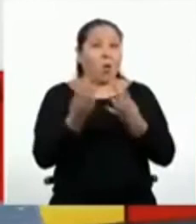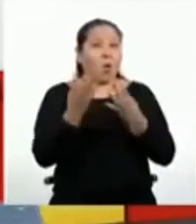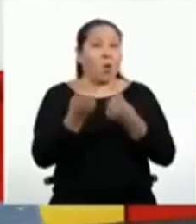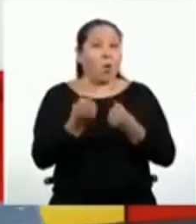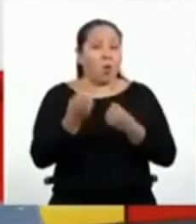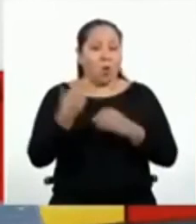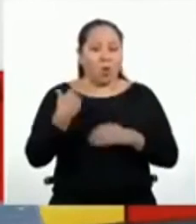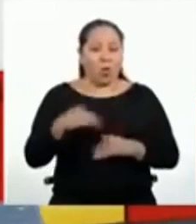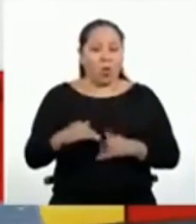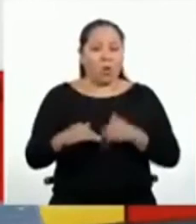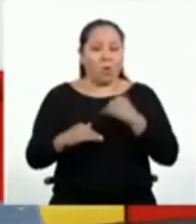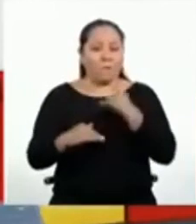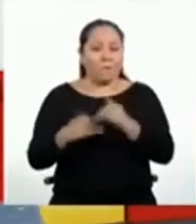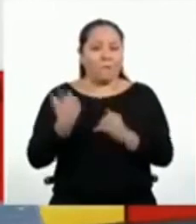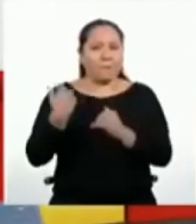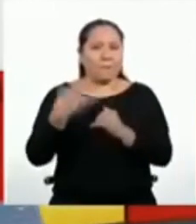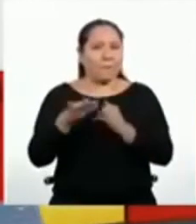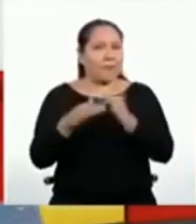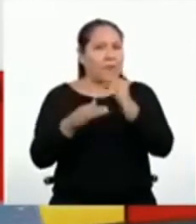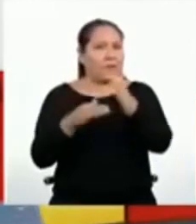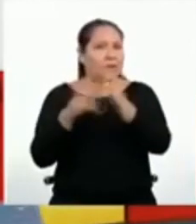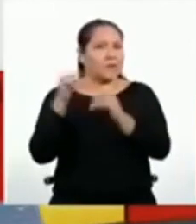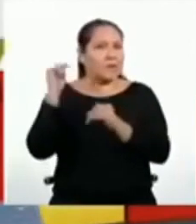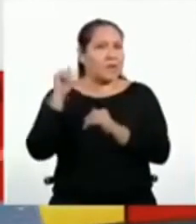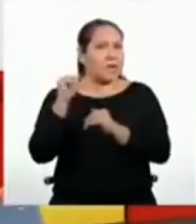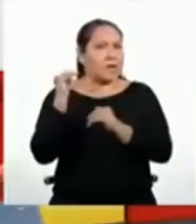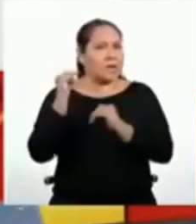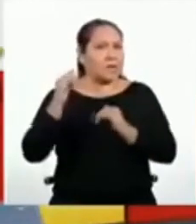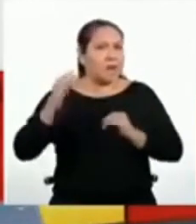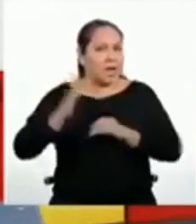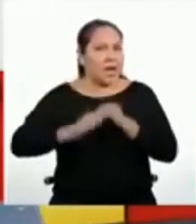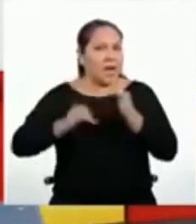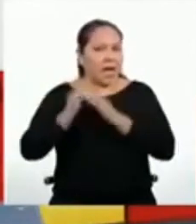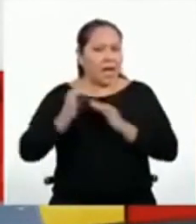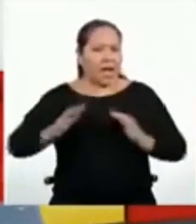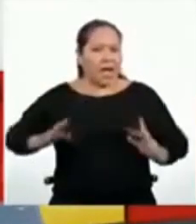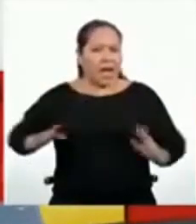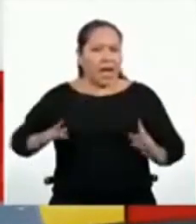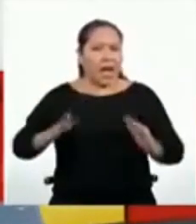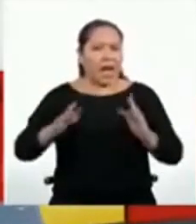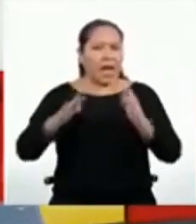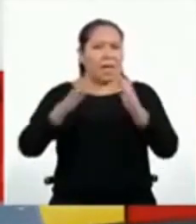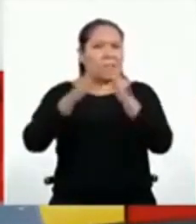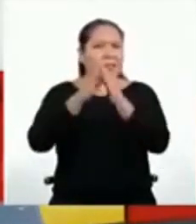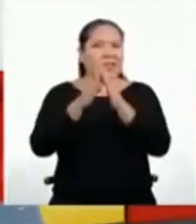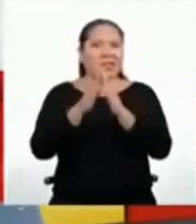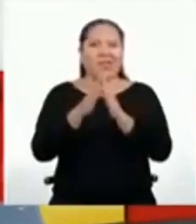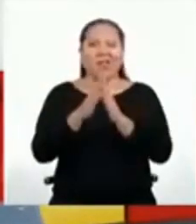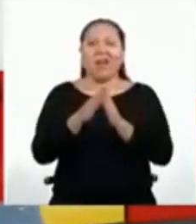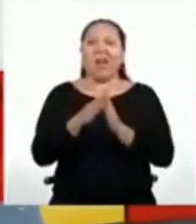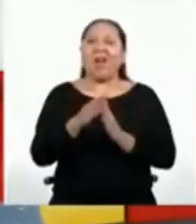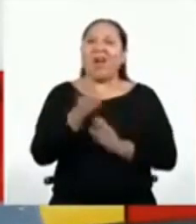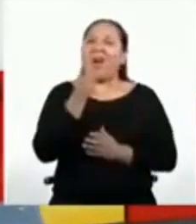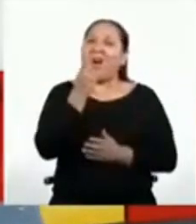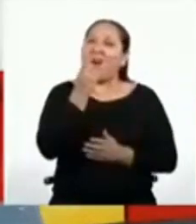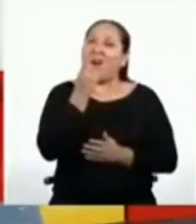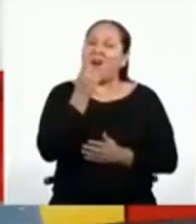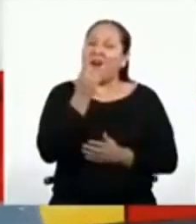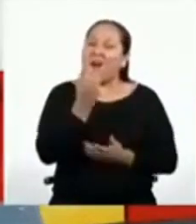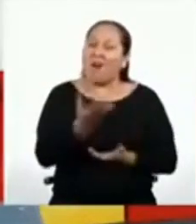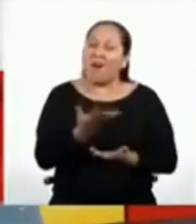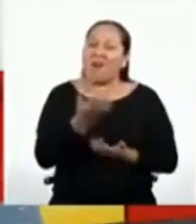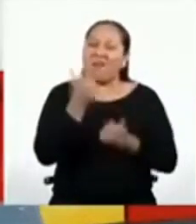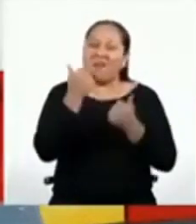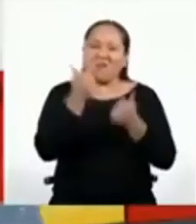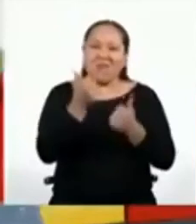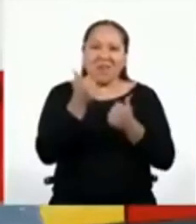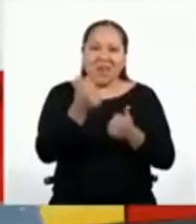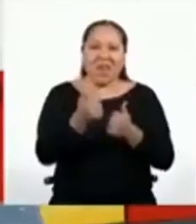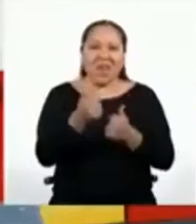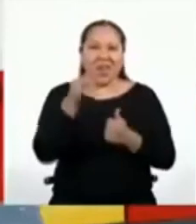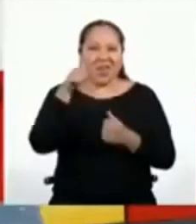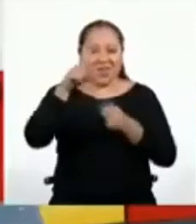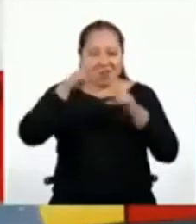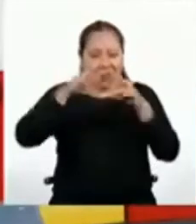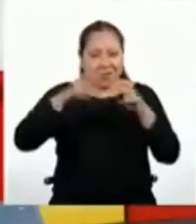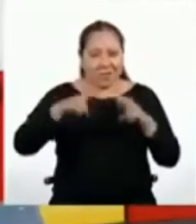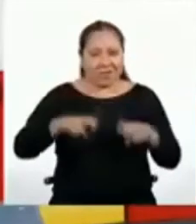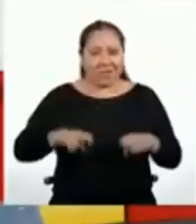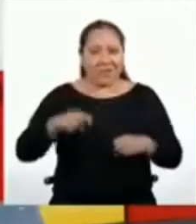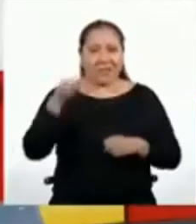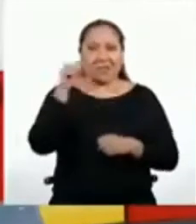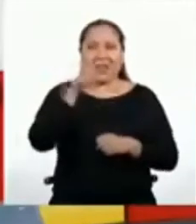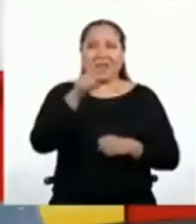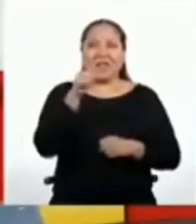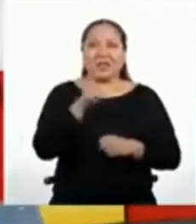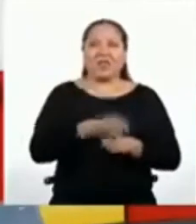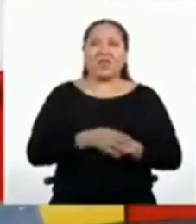cuántos pisos tendría ese castillo? ¡Vaya, qué bueno que investigues, Liliana! Para